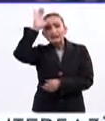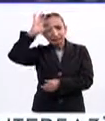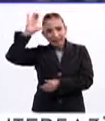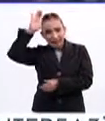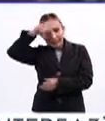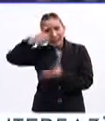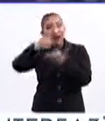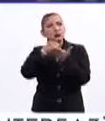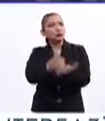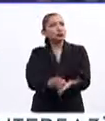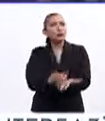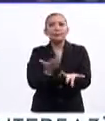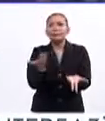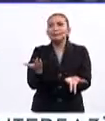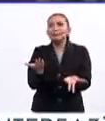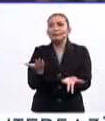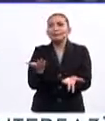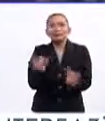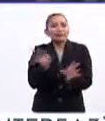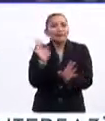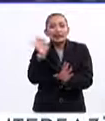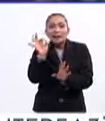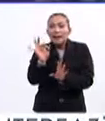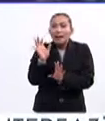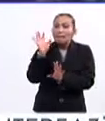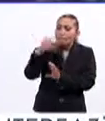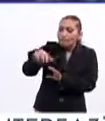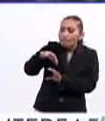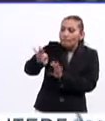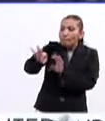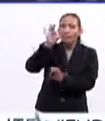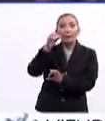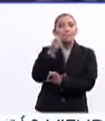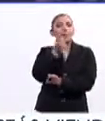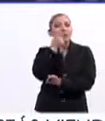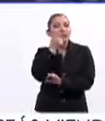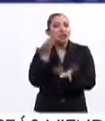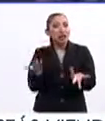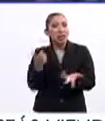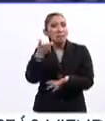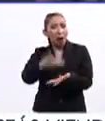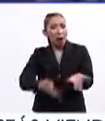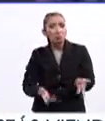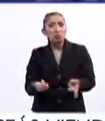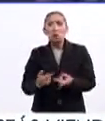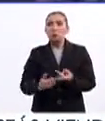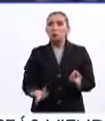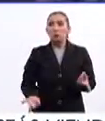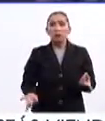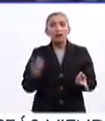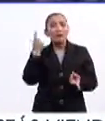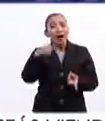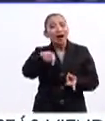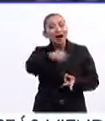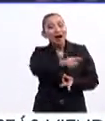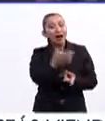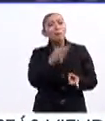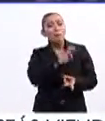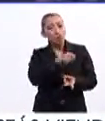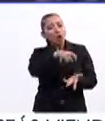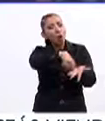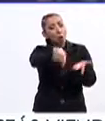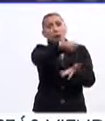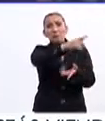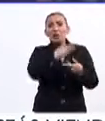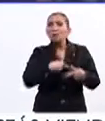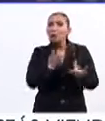ciencia buscando, por ejemplo, mejores medicamentos a mejores precios para que estén al alcance de